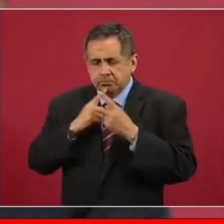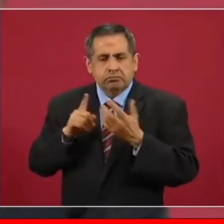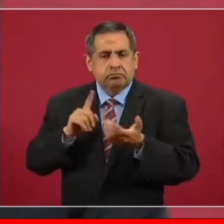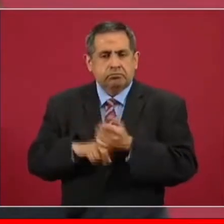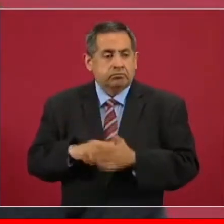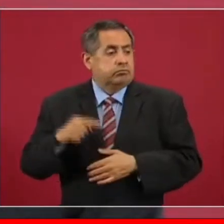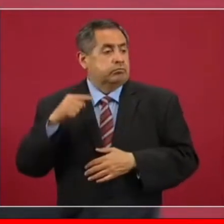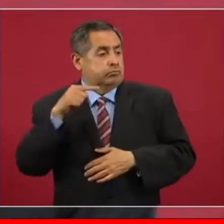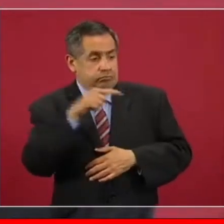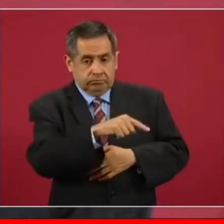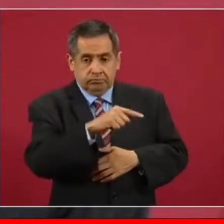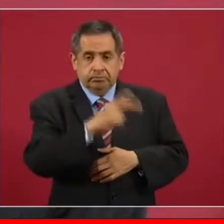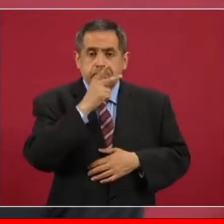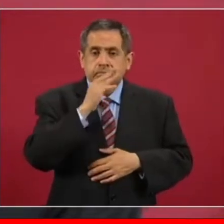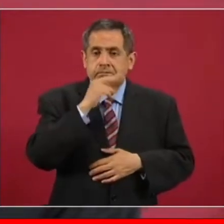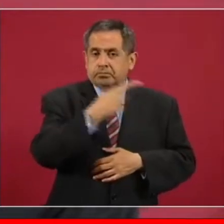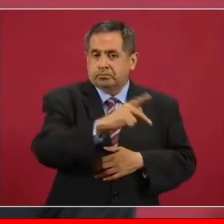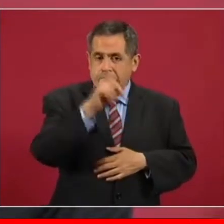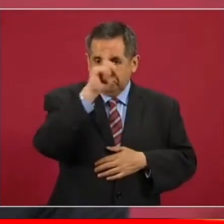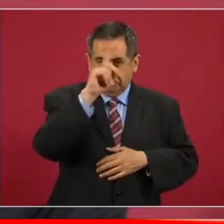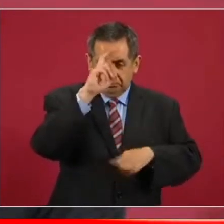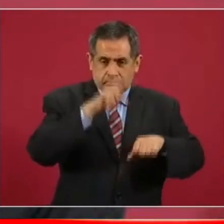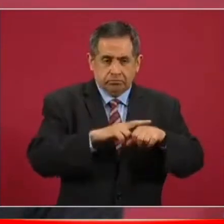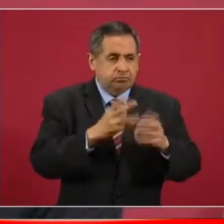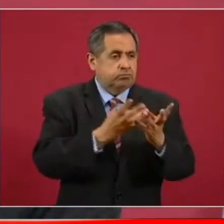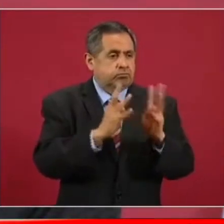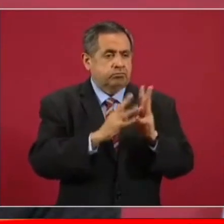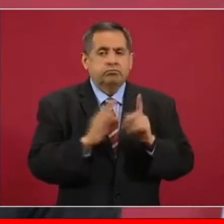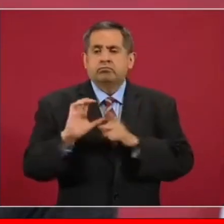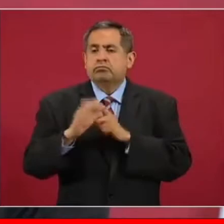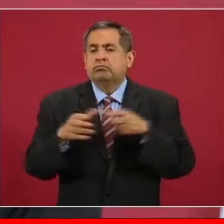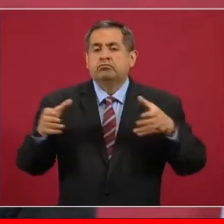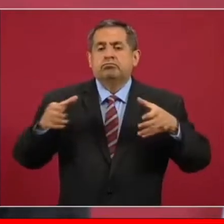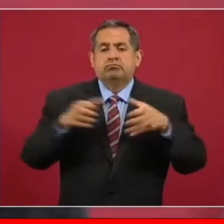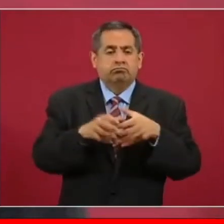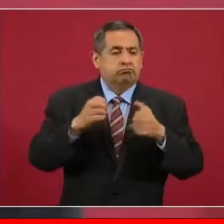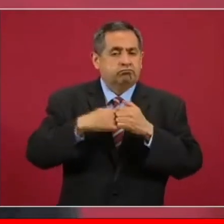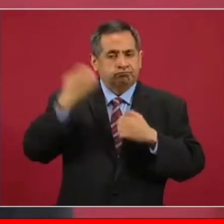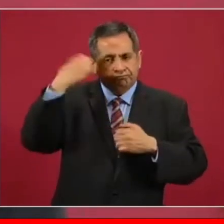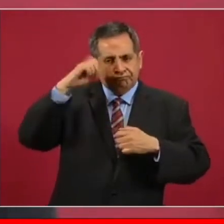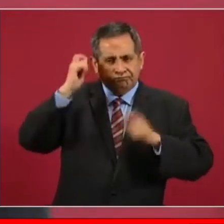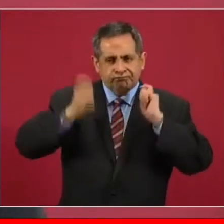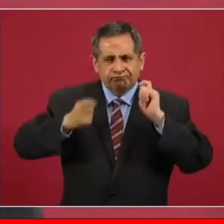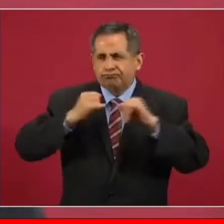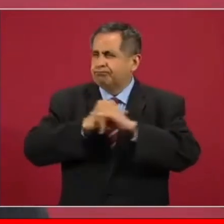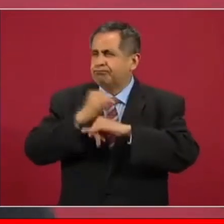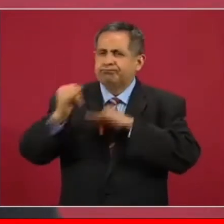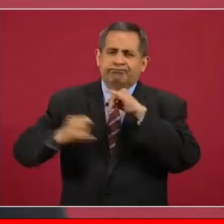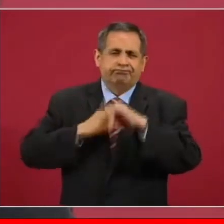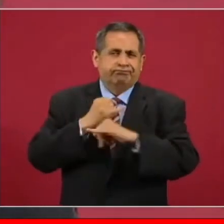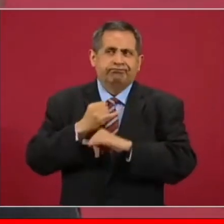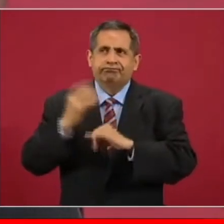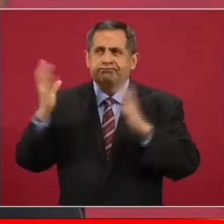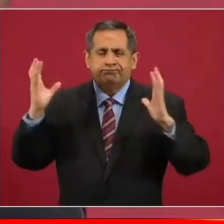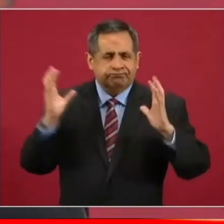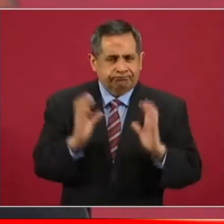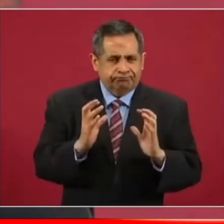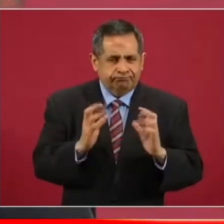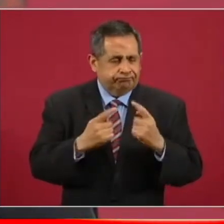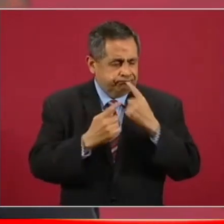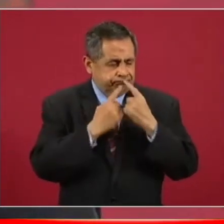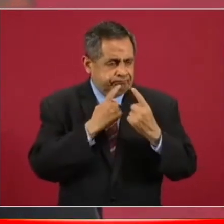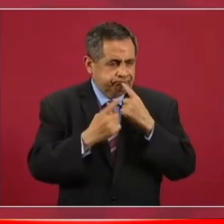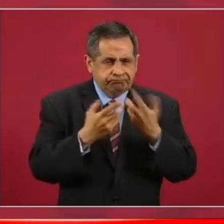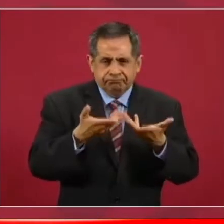los padres, que es una comisión de expertos internacionales que